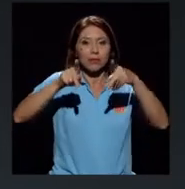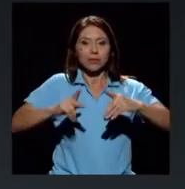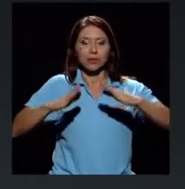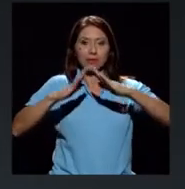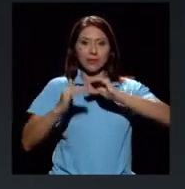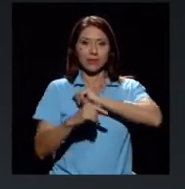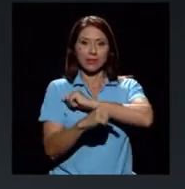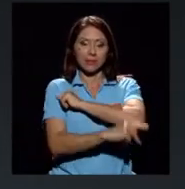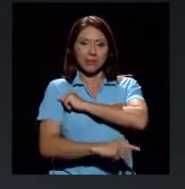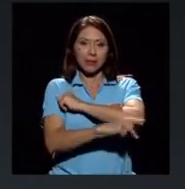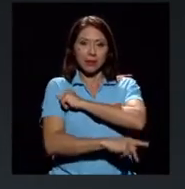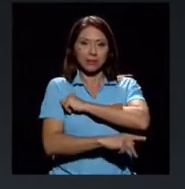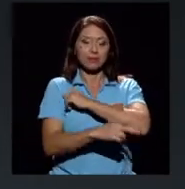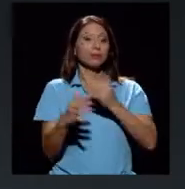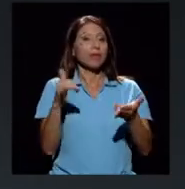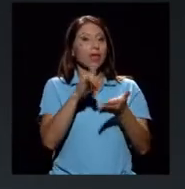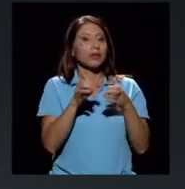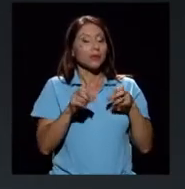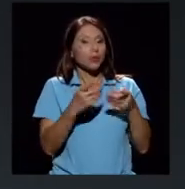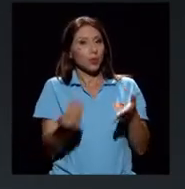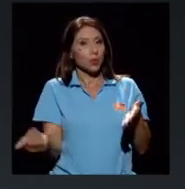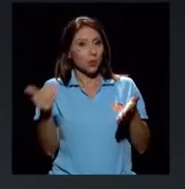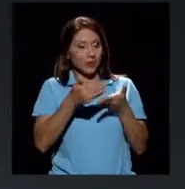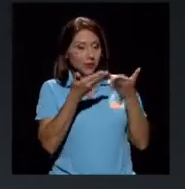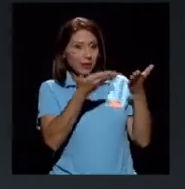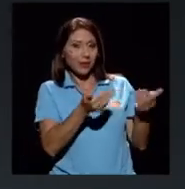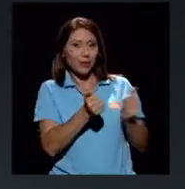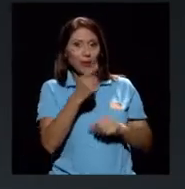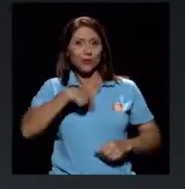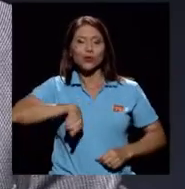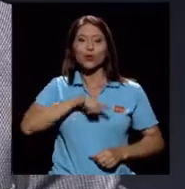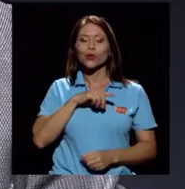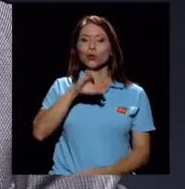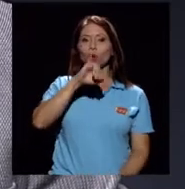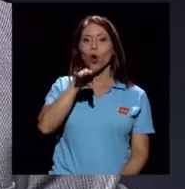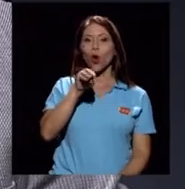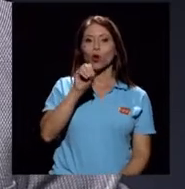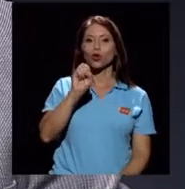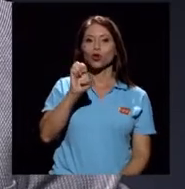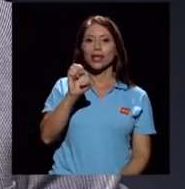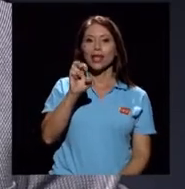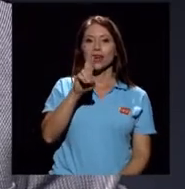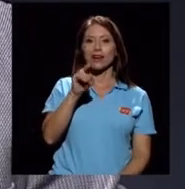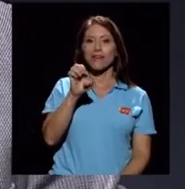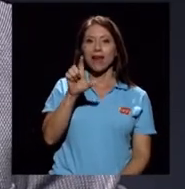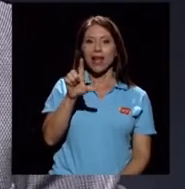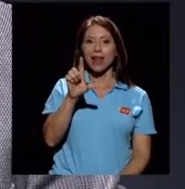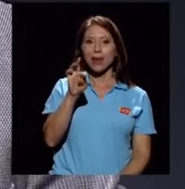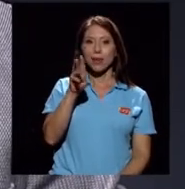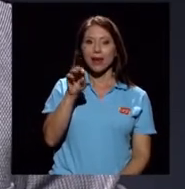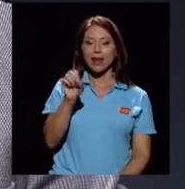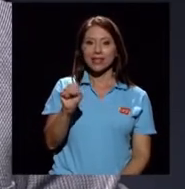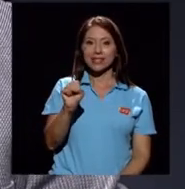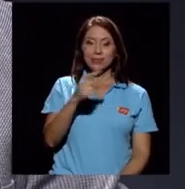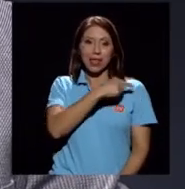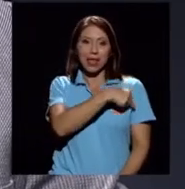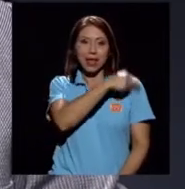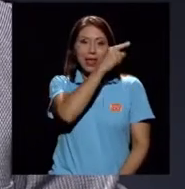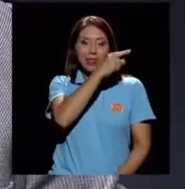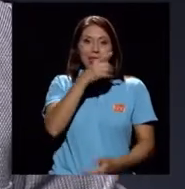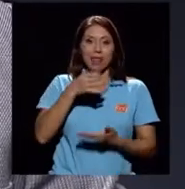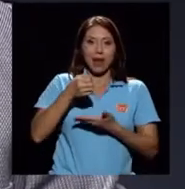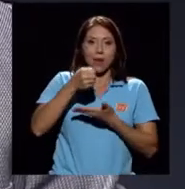país y en esta ocasión volvemos a tener con nosotros a don josé rafael brenes gerente de la bolsa nacional de valores